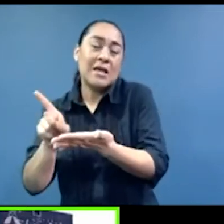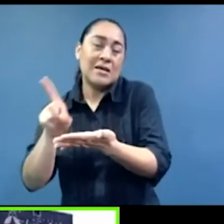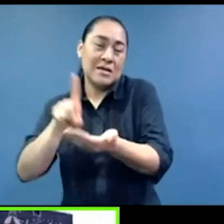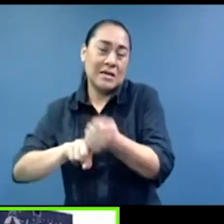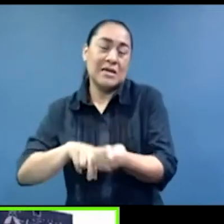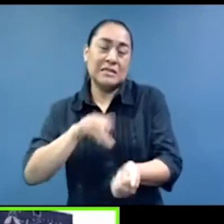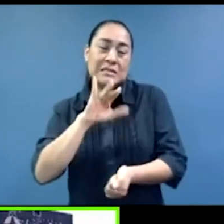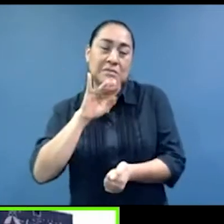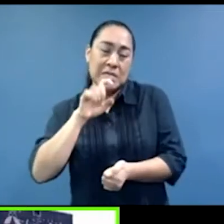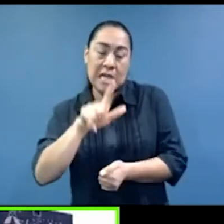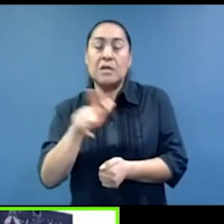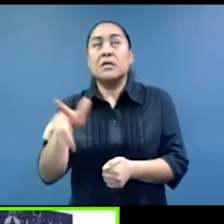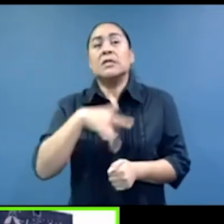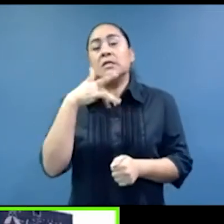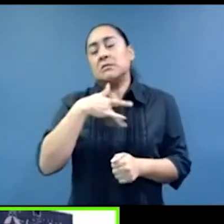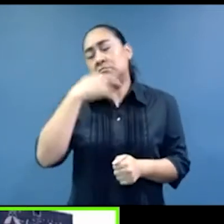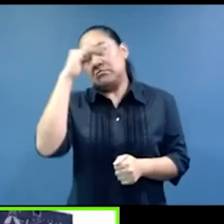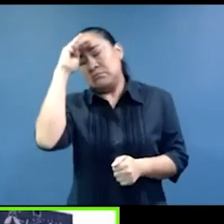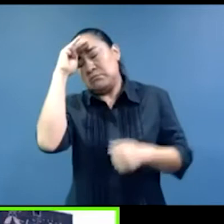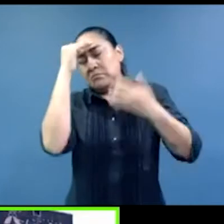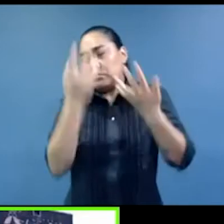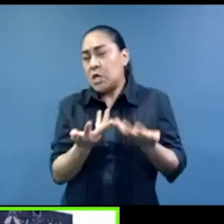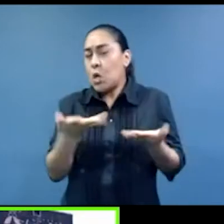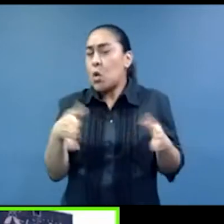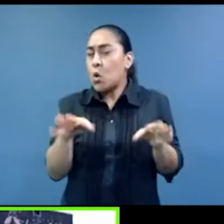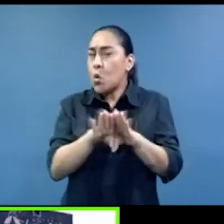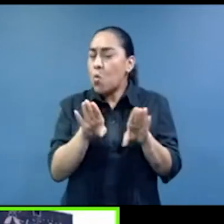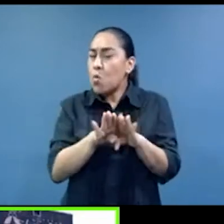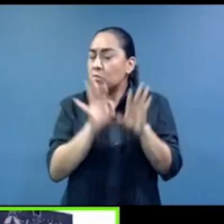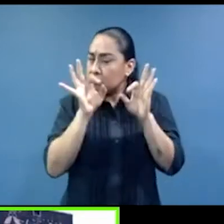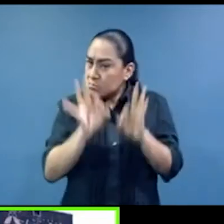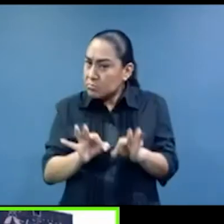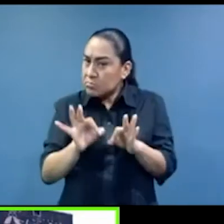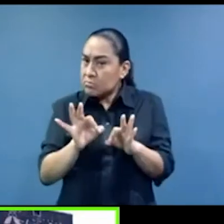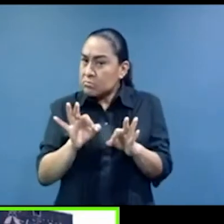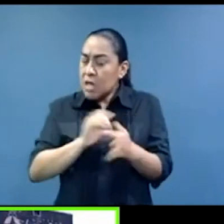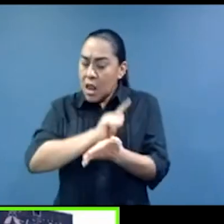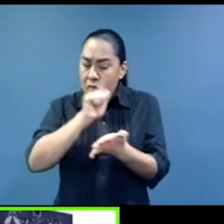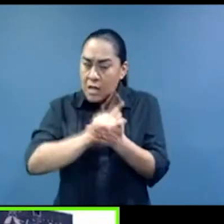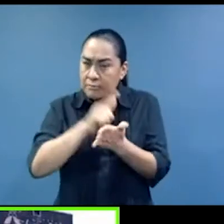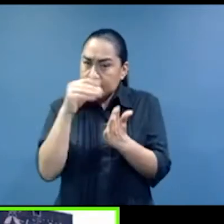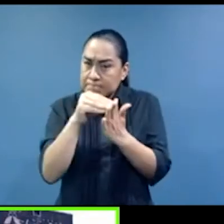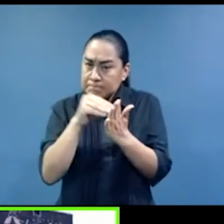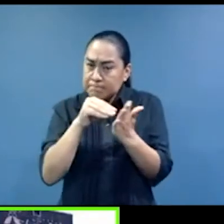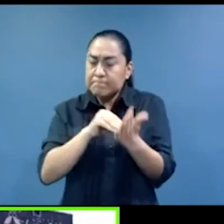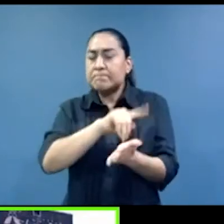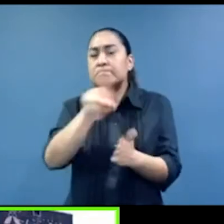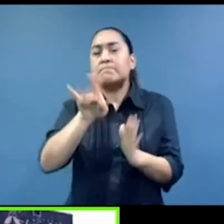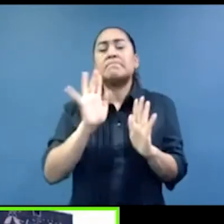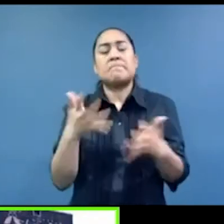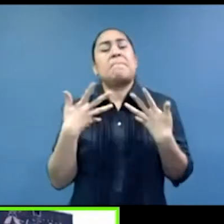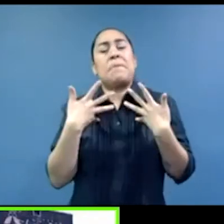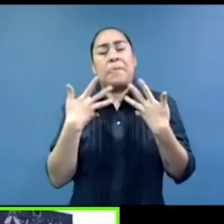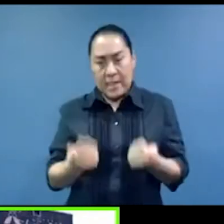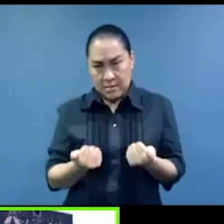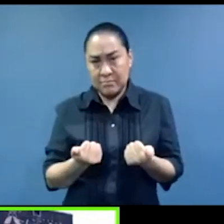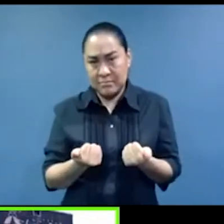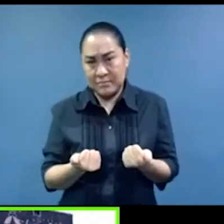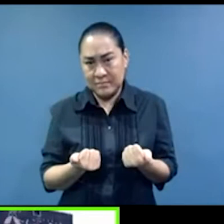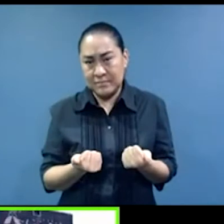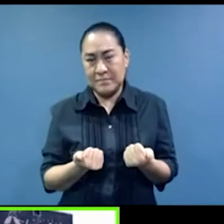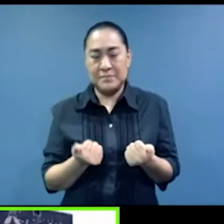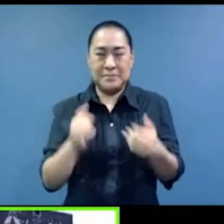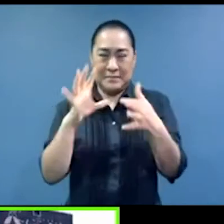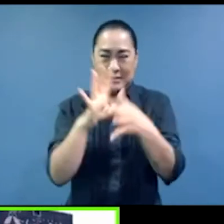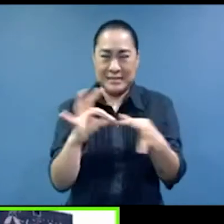estar pensando en cómo reformar también estos códigos para que sean muy conscientes que, como ya hemos visto en